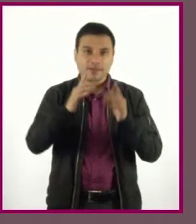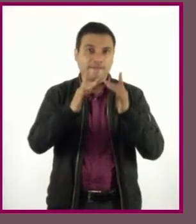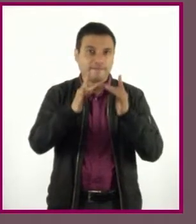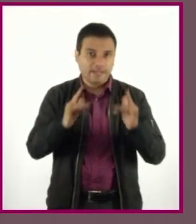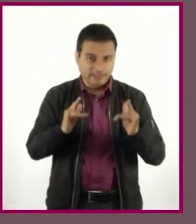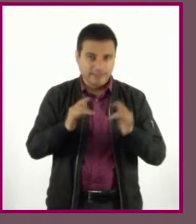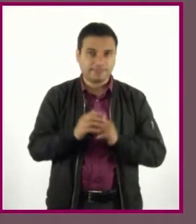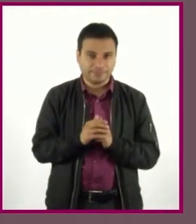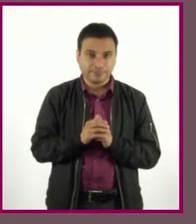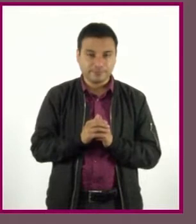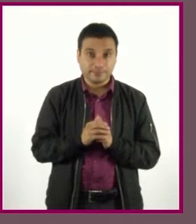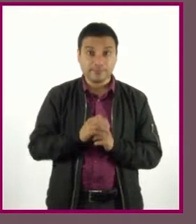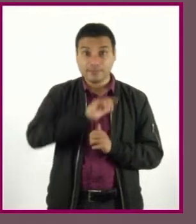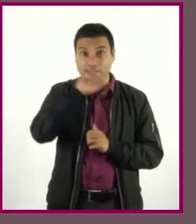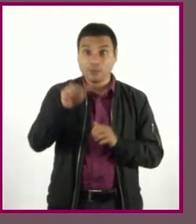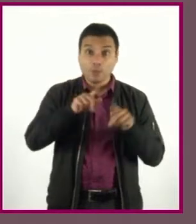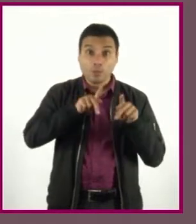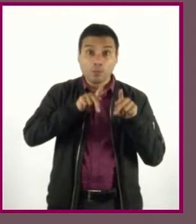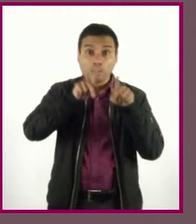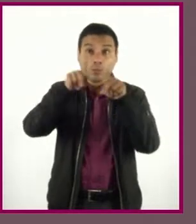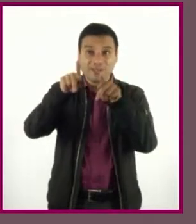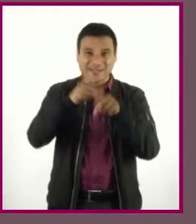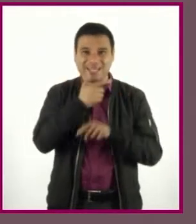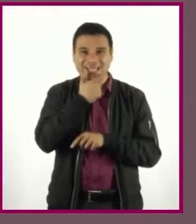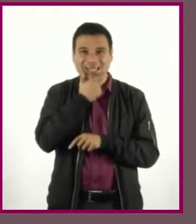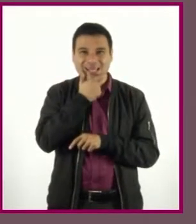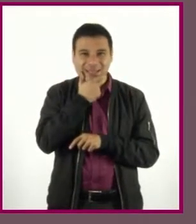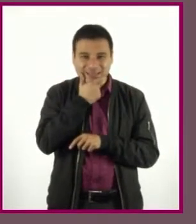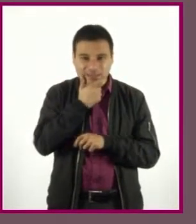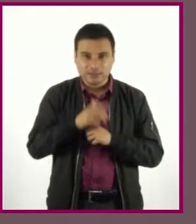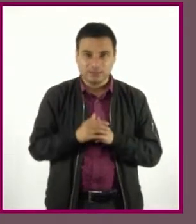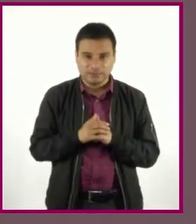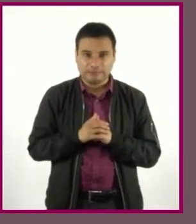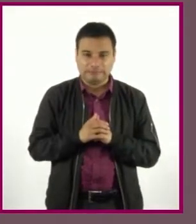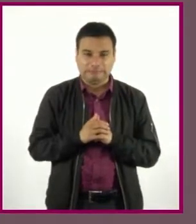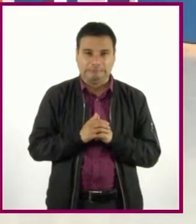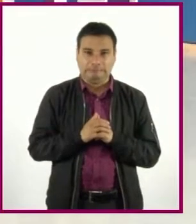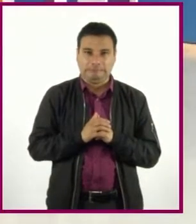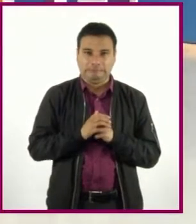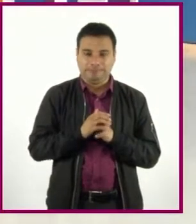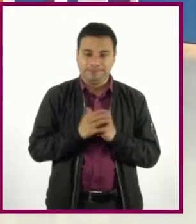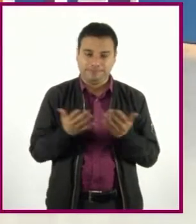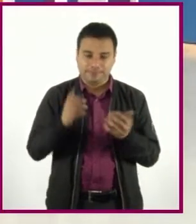El puente para llegar a Inglaterra por medio del Eurotúnel es Calais.